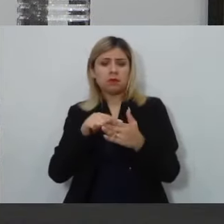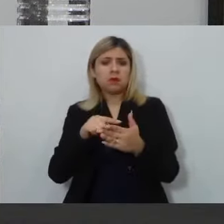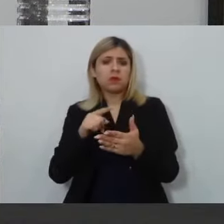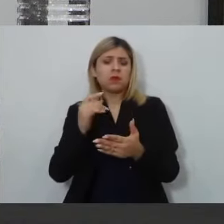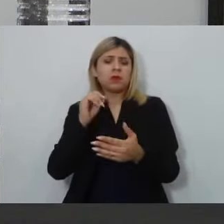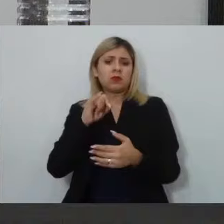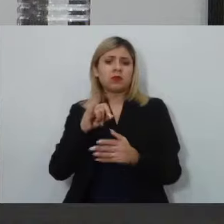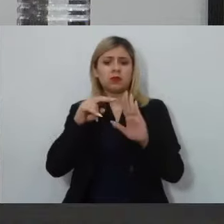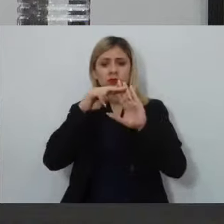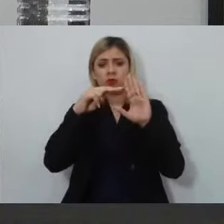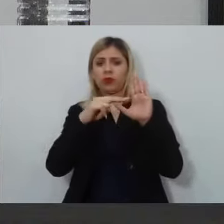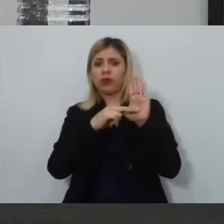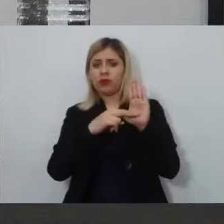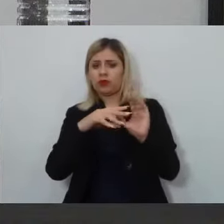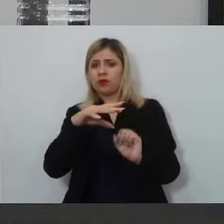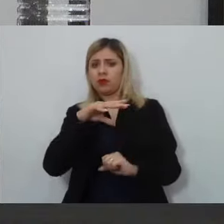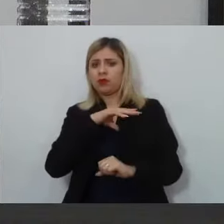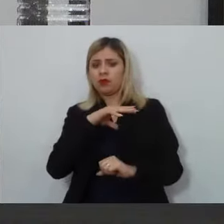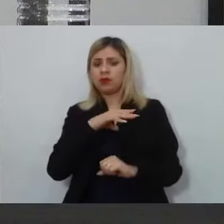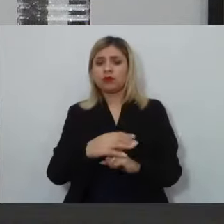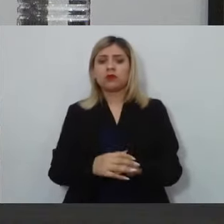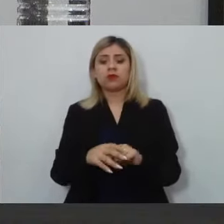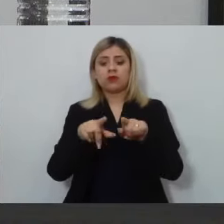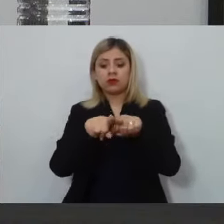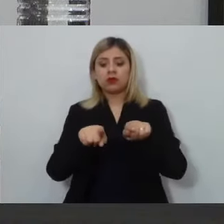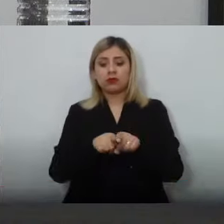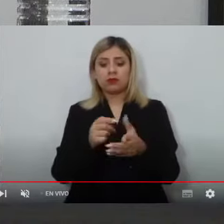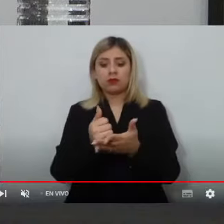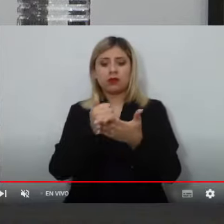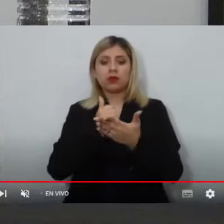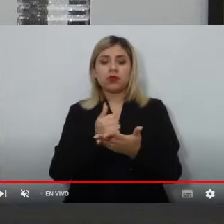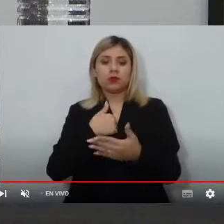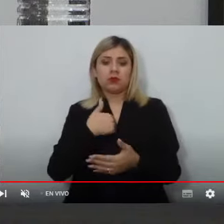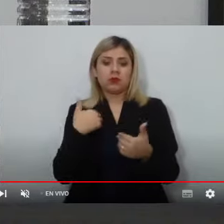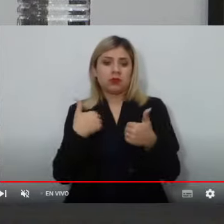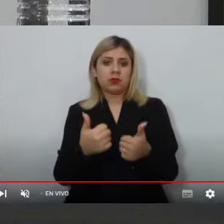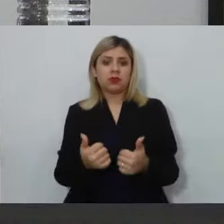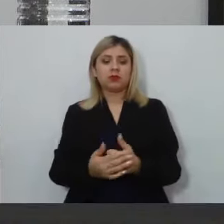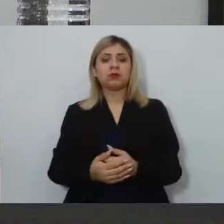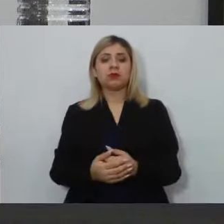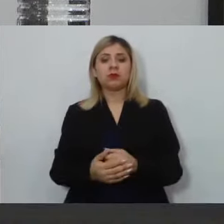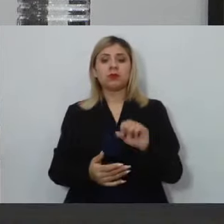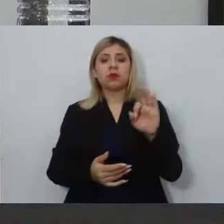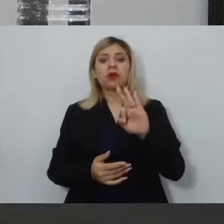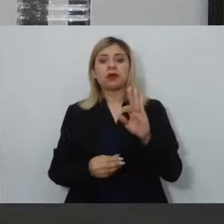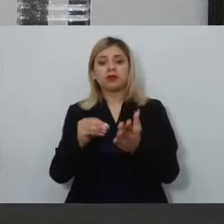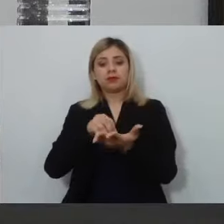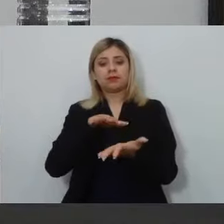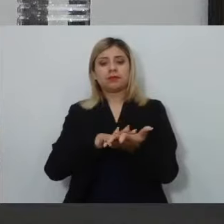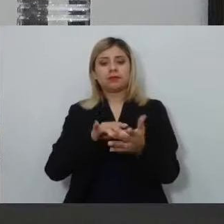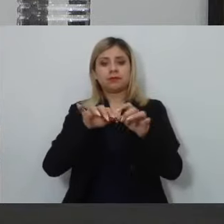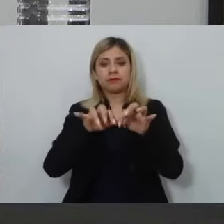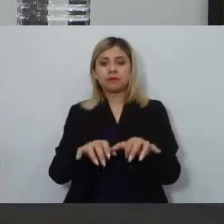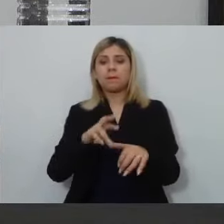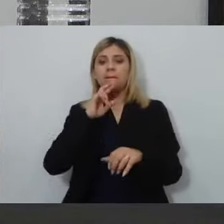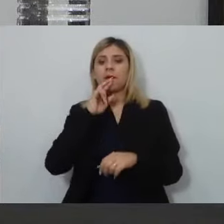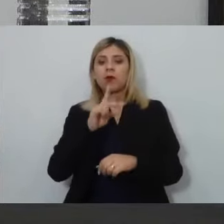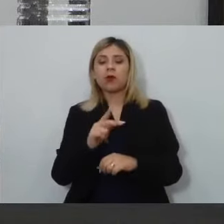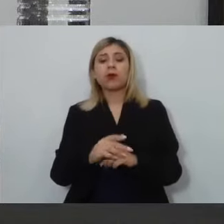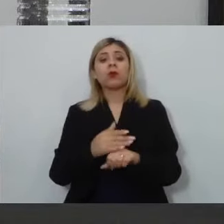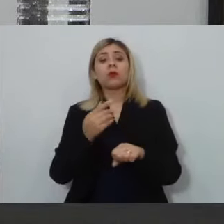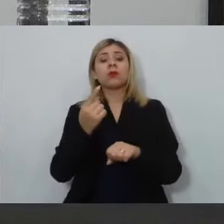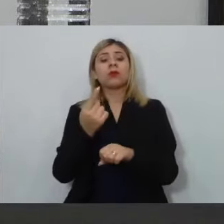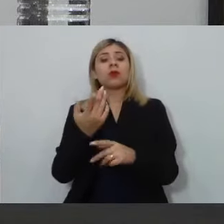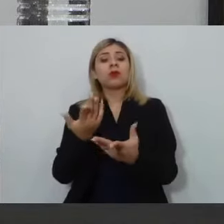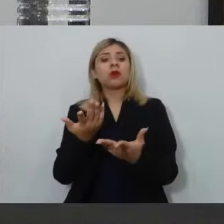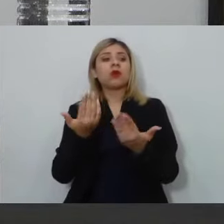después en una propuesta digan Ah esto no obliga a las coaliciones y cosas por el estilo yo creo que sería lo más